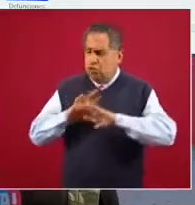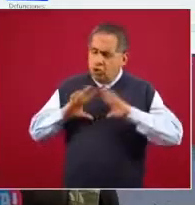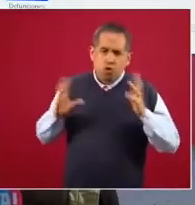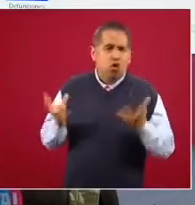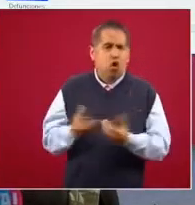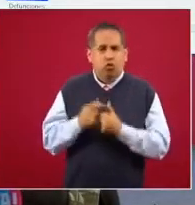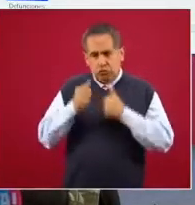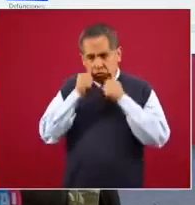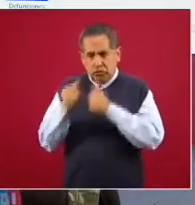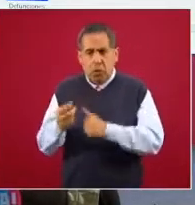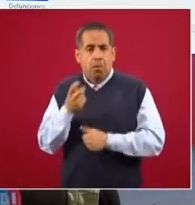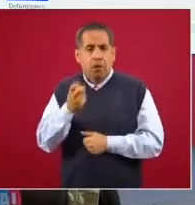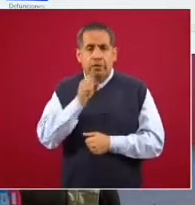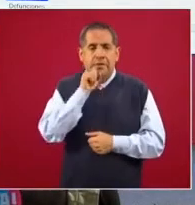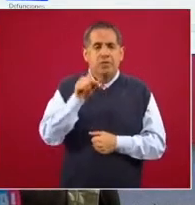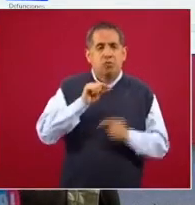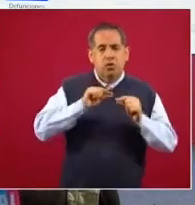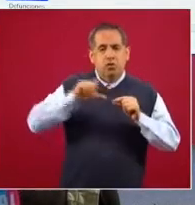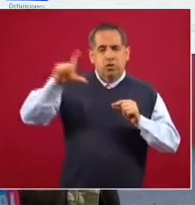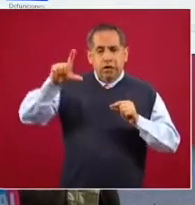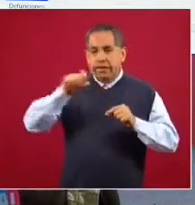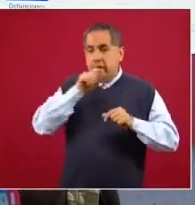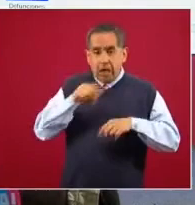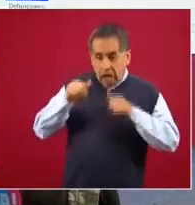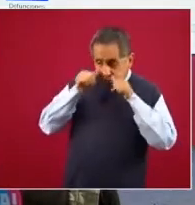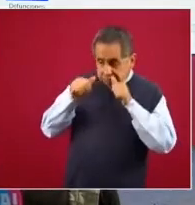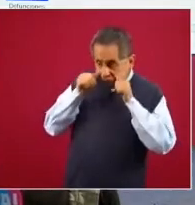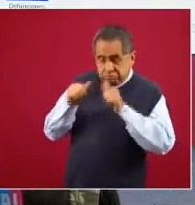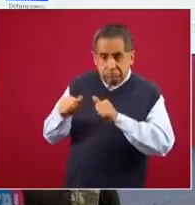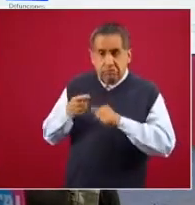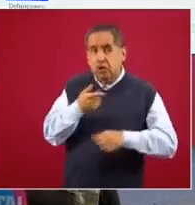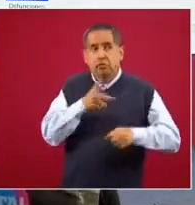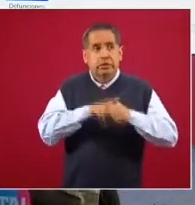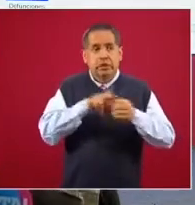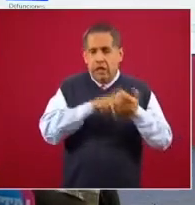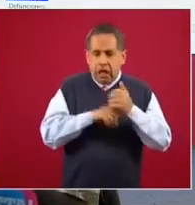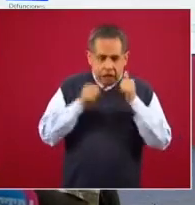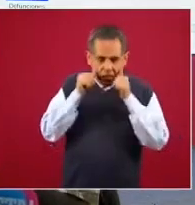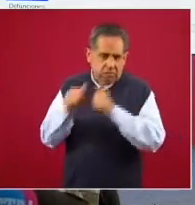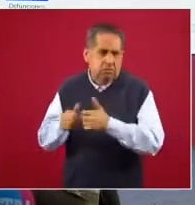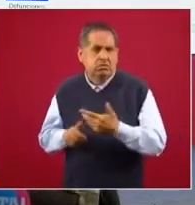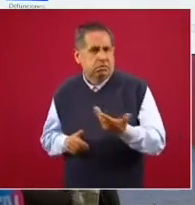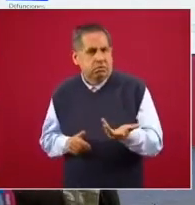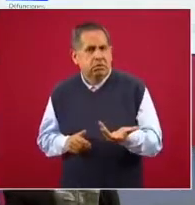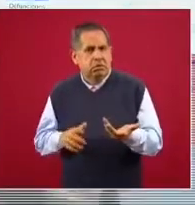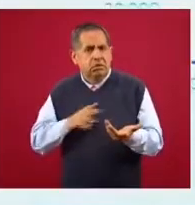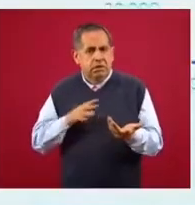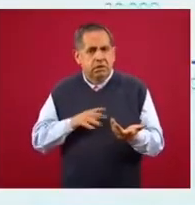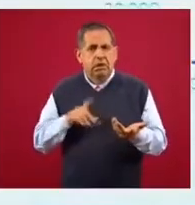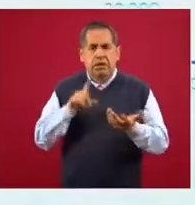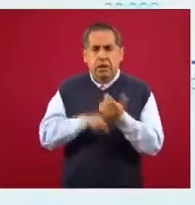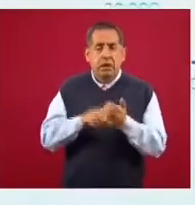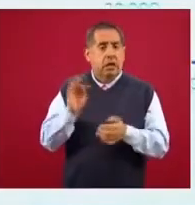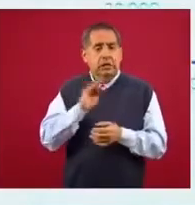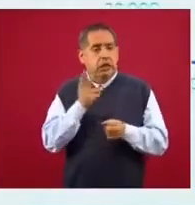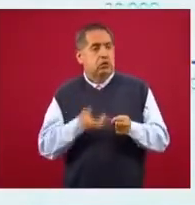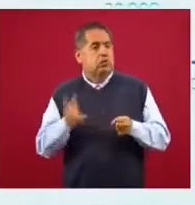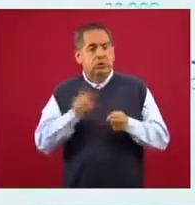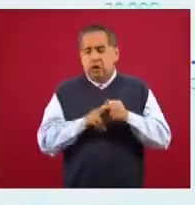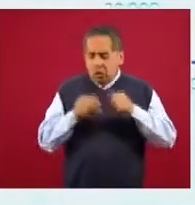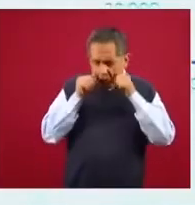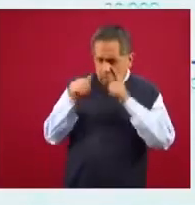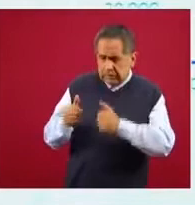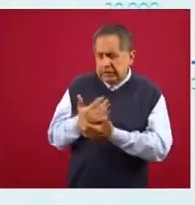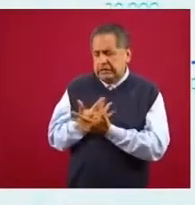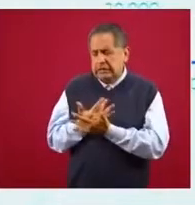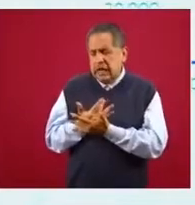en color lila también recibieron atención médica en una unidad de primer nivel o, más importante aún, también estuvieron hospitalizadas,